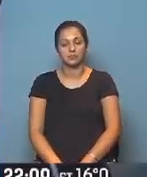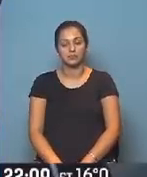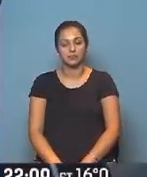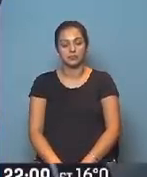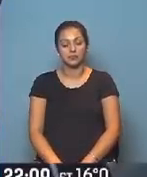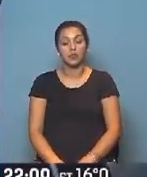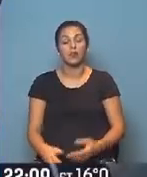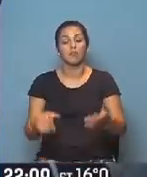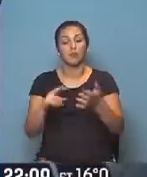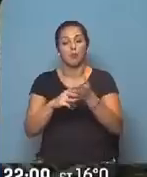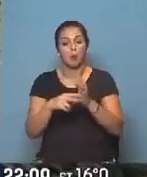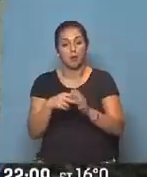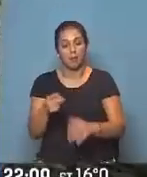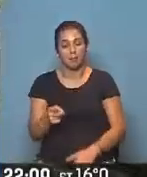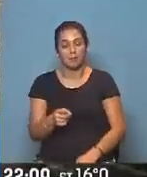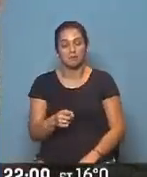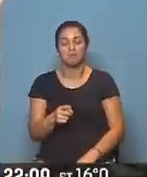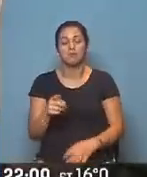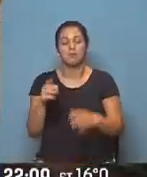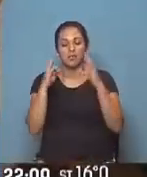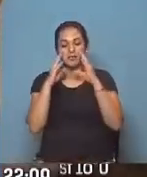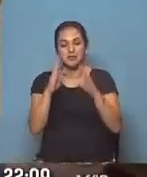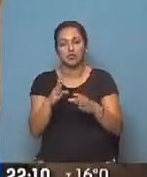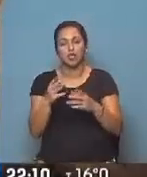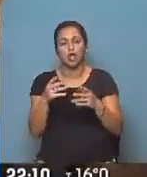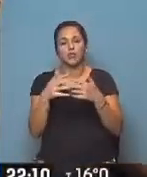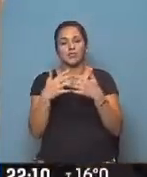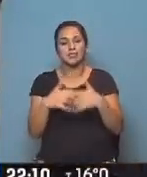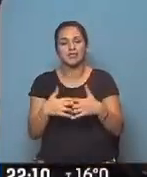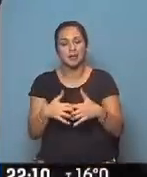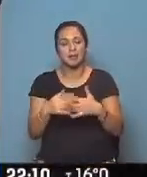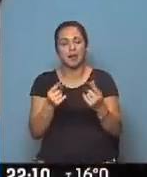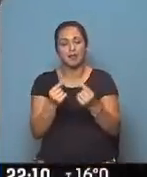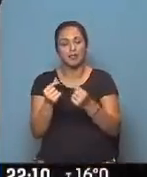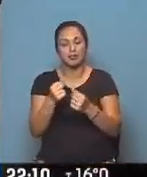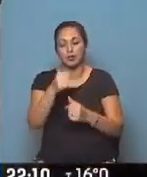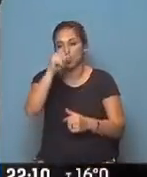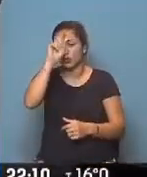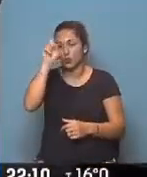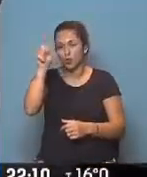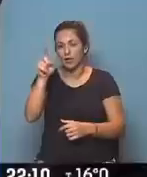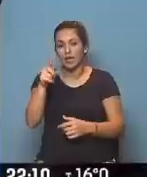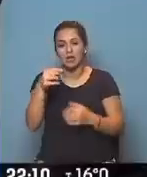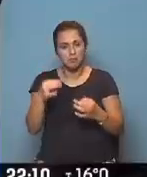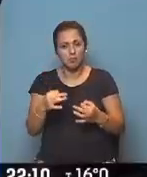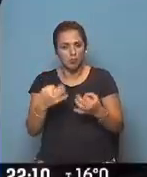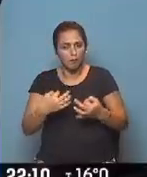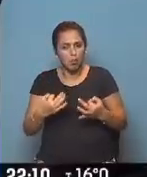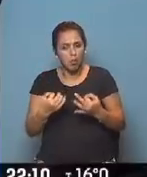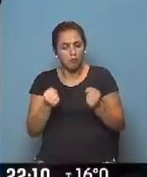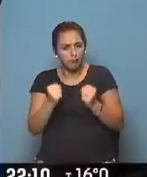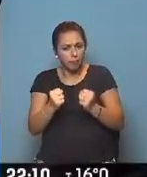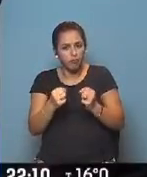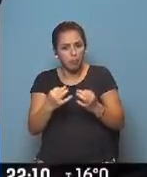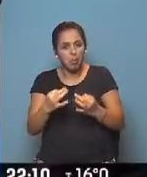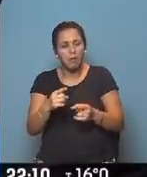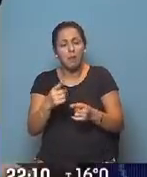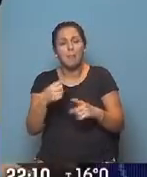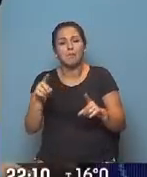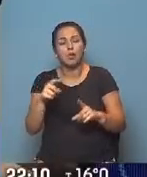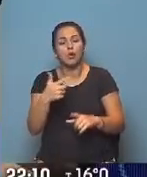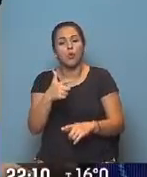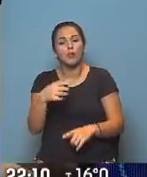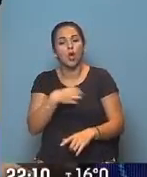La crisis no está centrada en el sistema financiero turco, que es considerado bastante sólido, sino en la desconfianza de